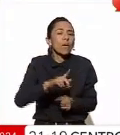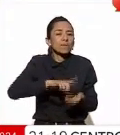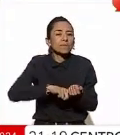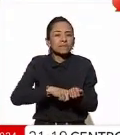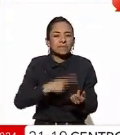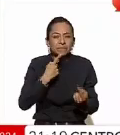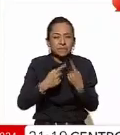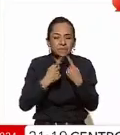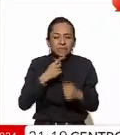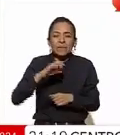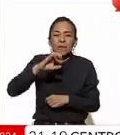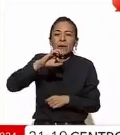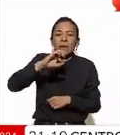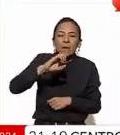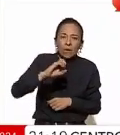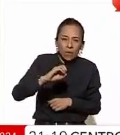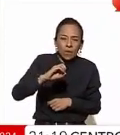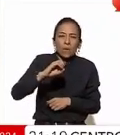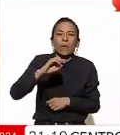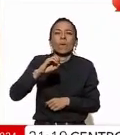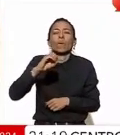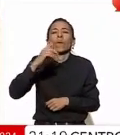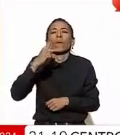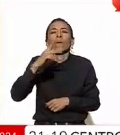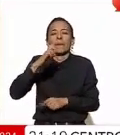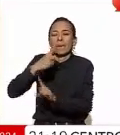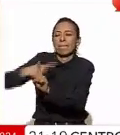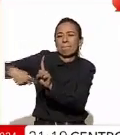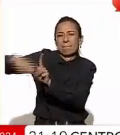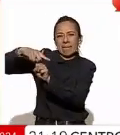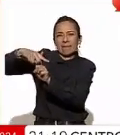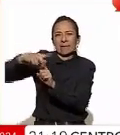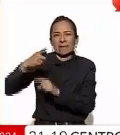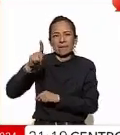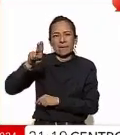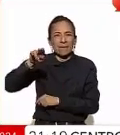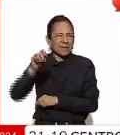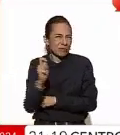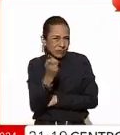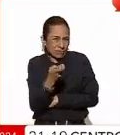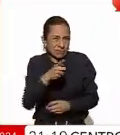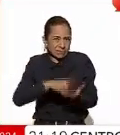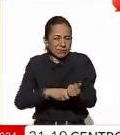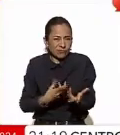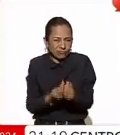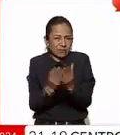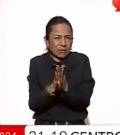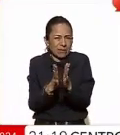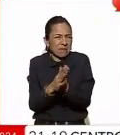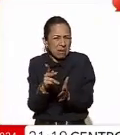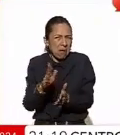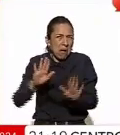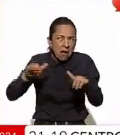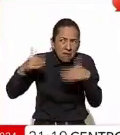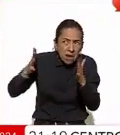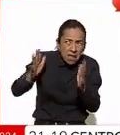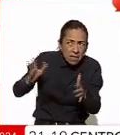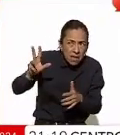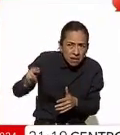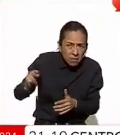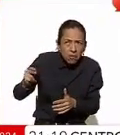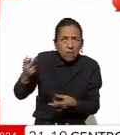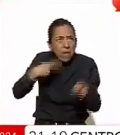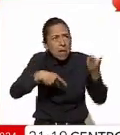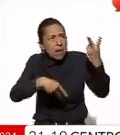la OPEP más, por ejemplo. OPEP Plus. Y no sé hasta qué punto el dejar de recibir estos recursos del